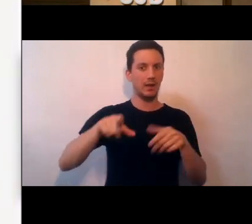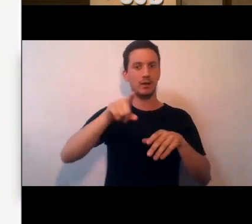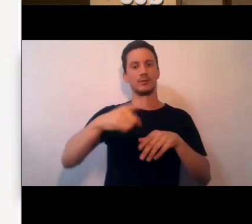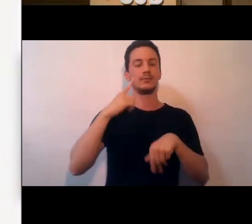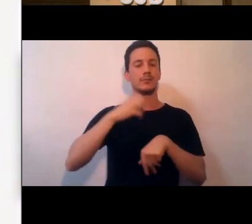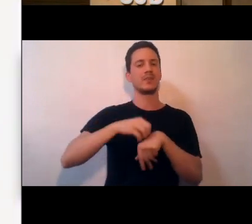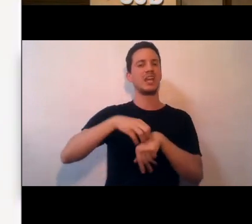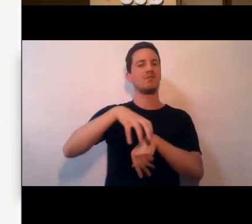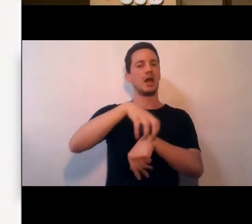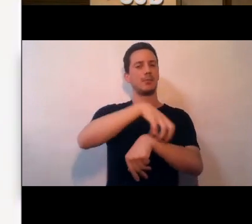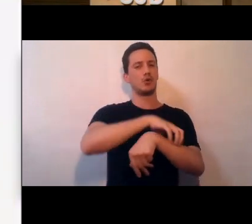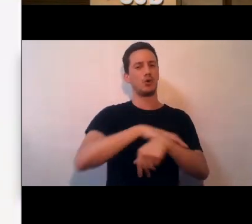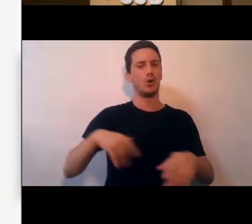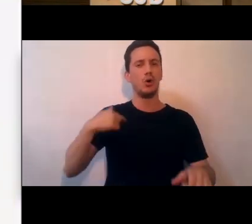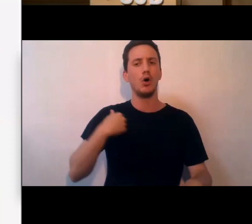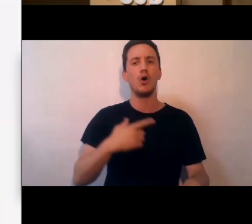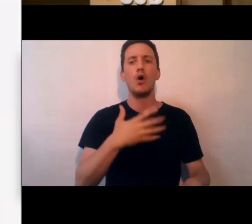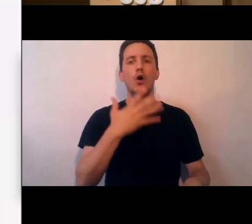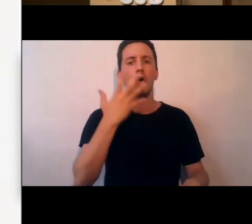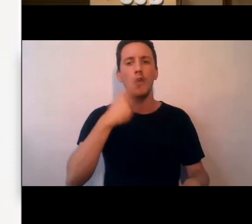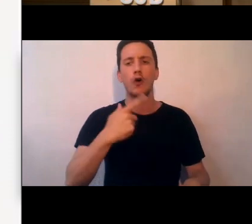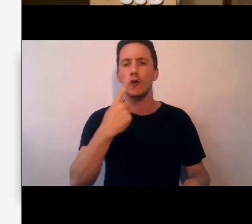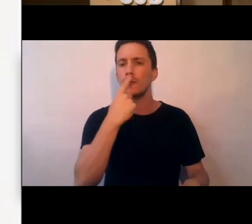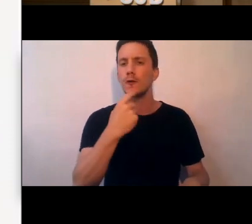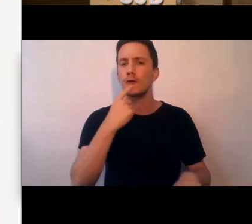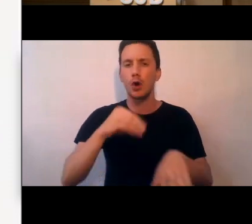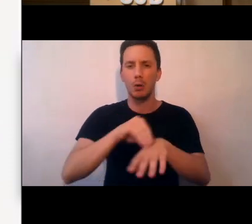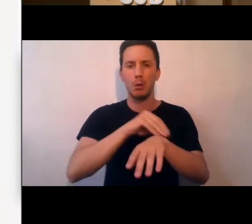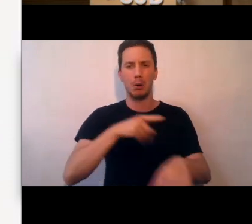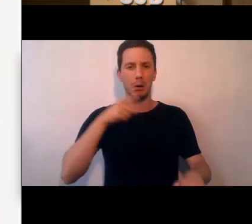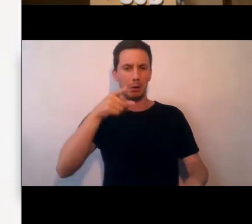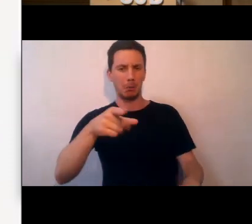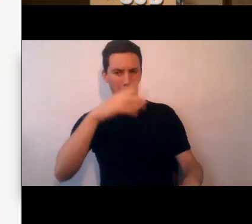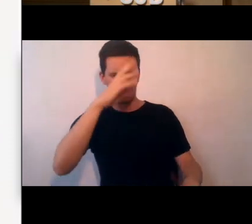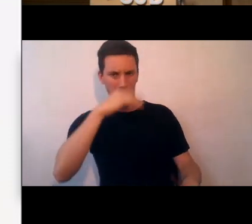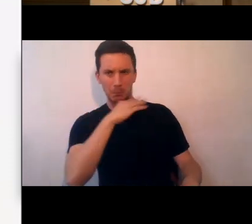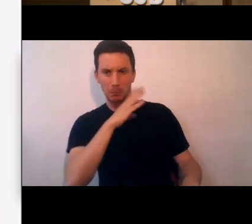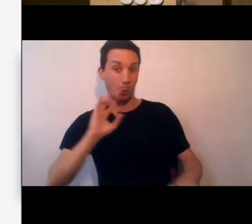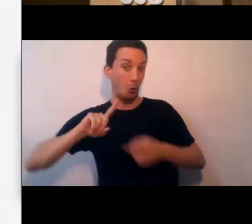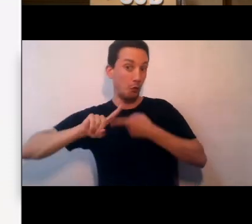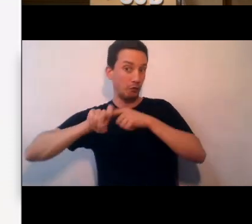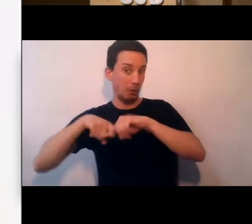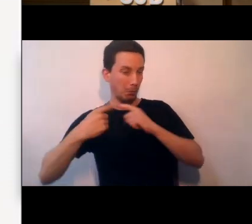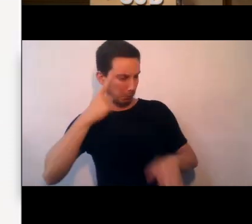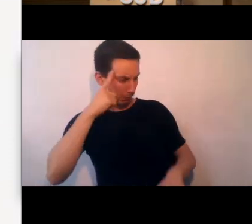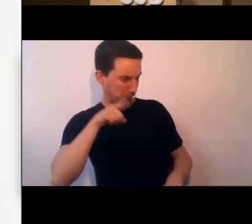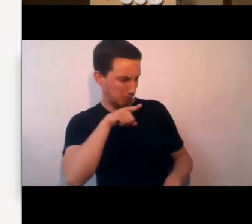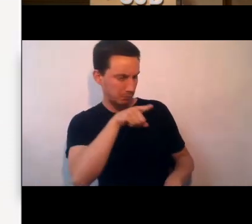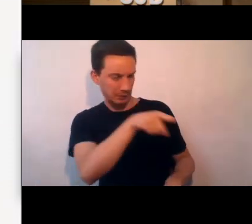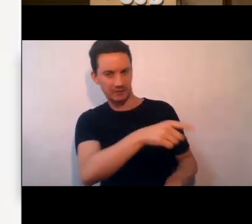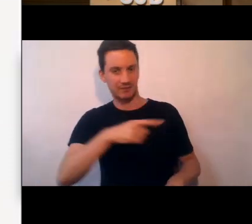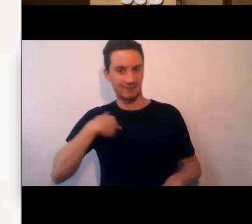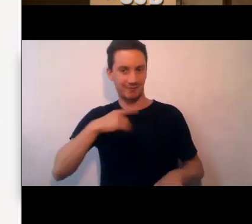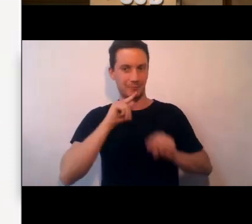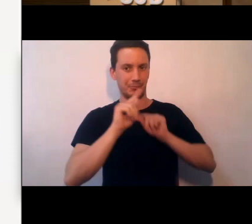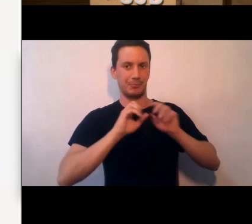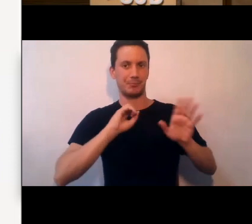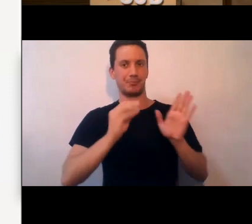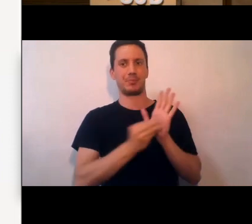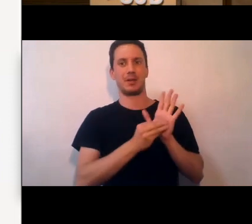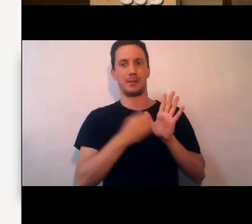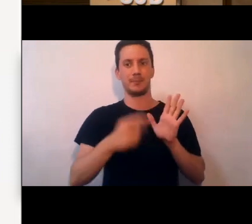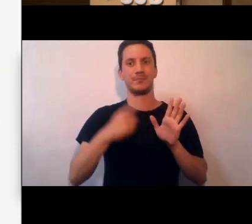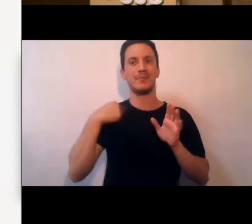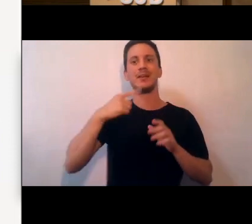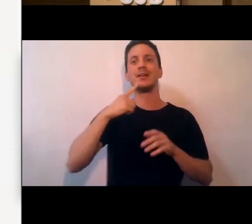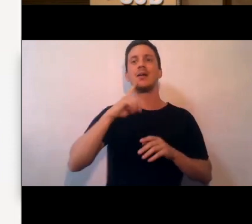inflaman, se ponen rojos y hace una costra que los papás piensan que se infectan, pero en realidad no. Y esto es una buena señal porque es lo que se dice el